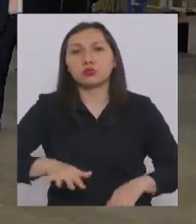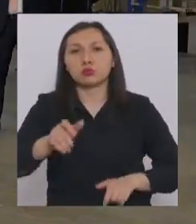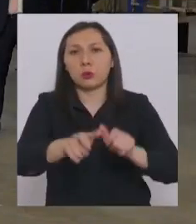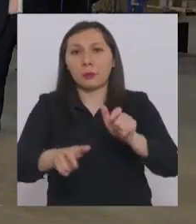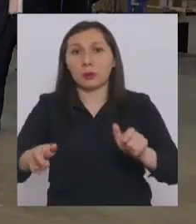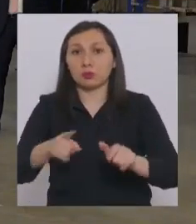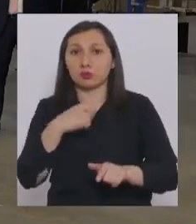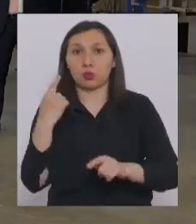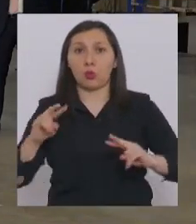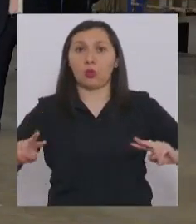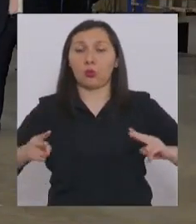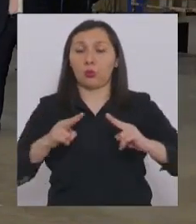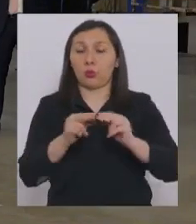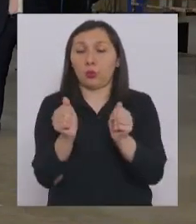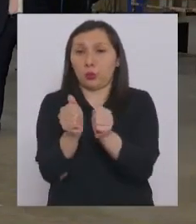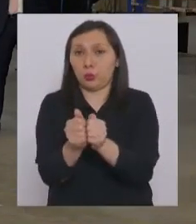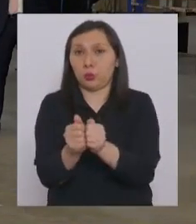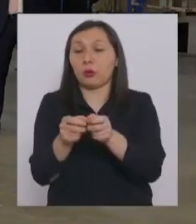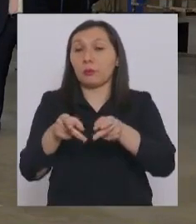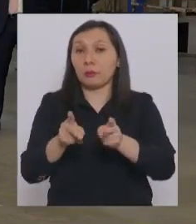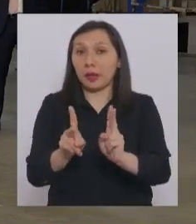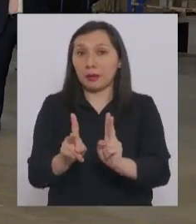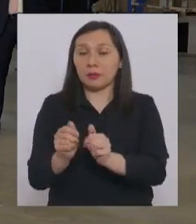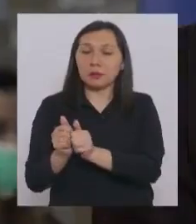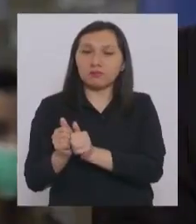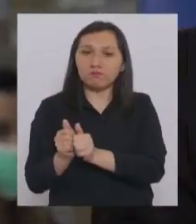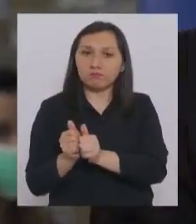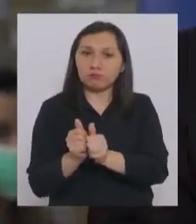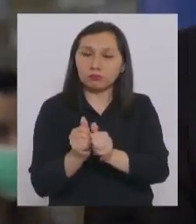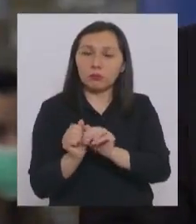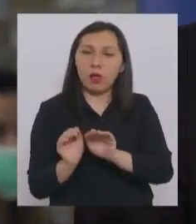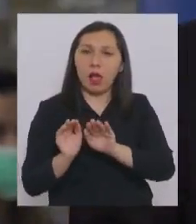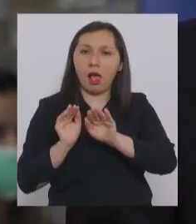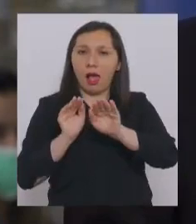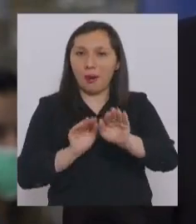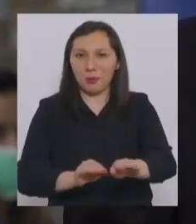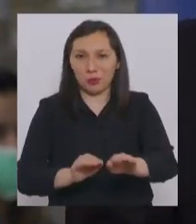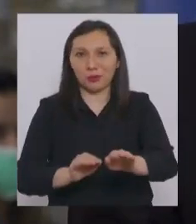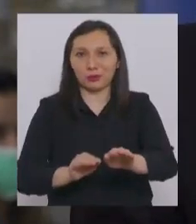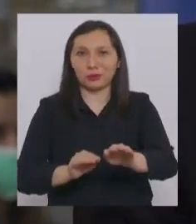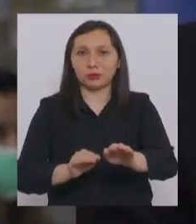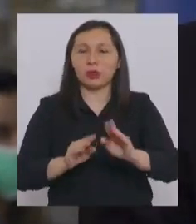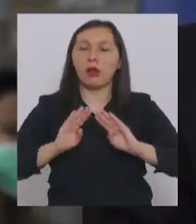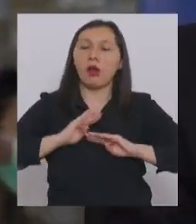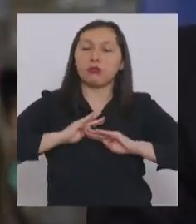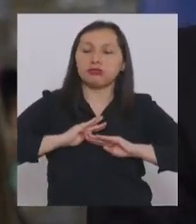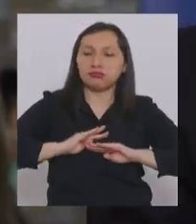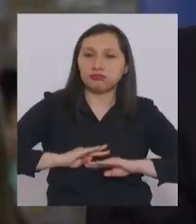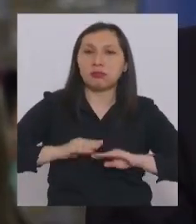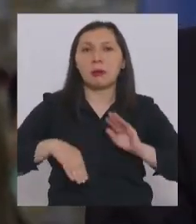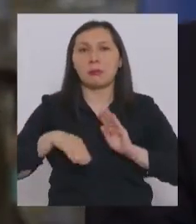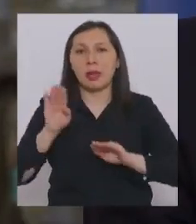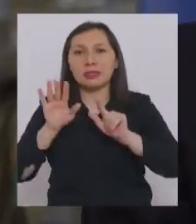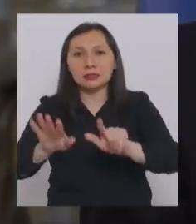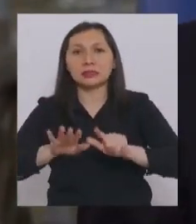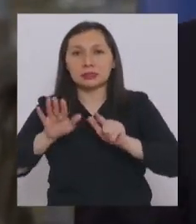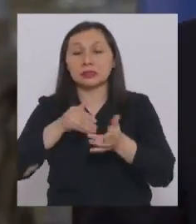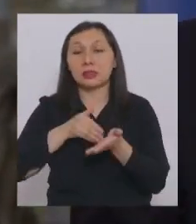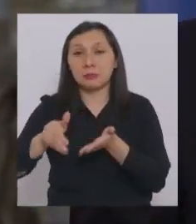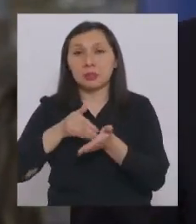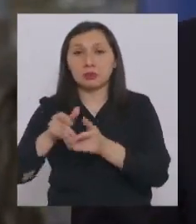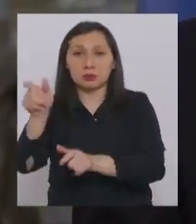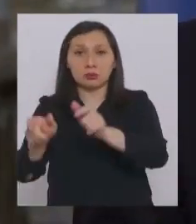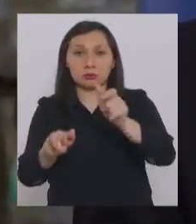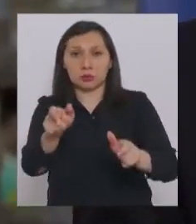la construimos juntos y que ha permitido acompañar, apoyar y llevar alivio a más de 17 millones